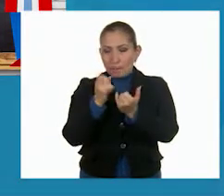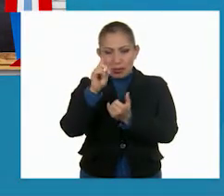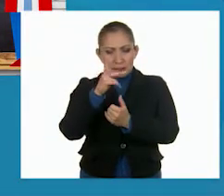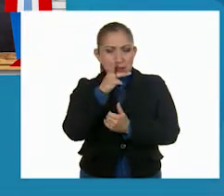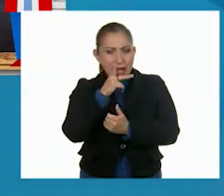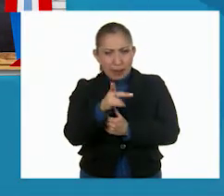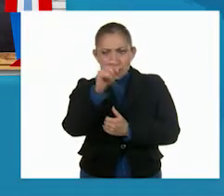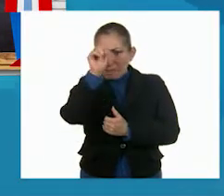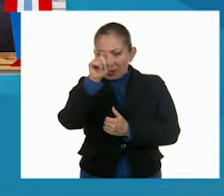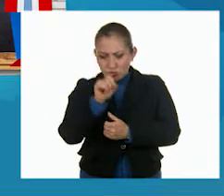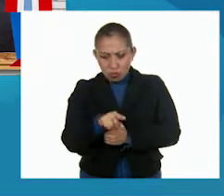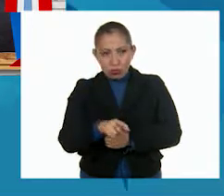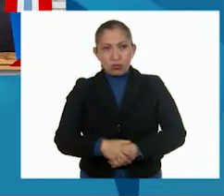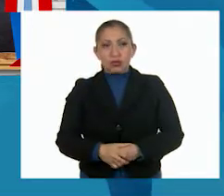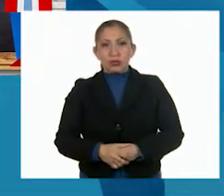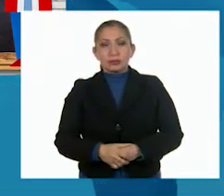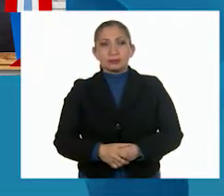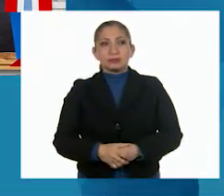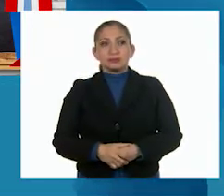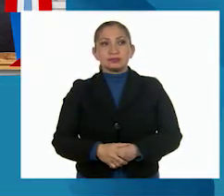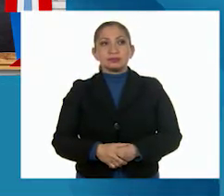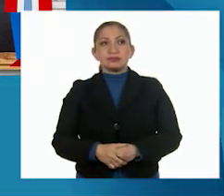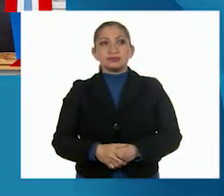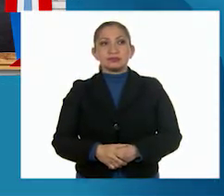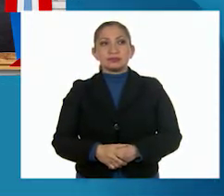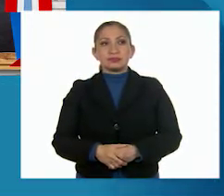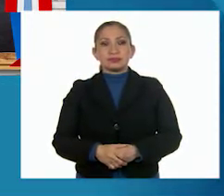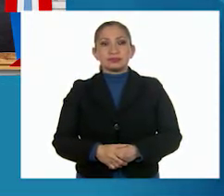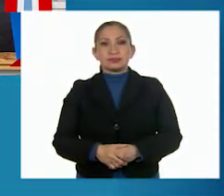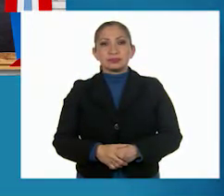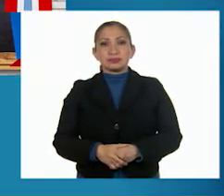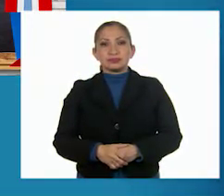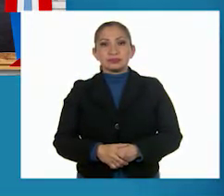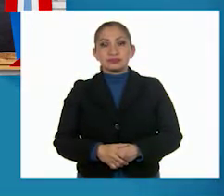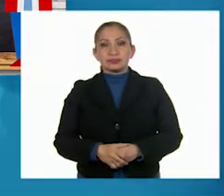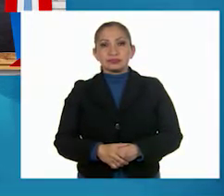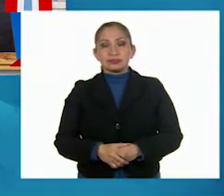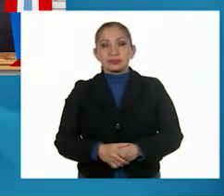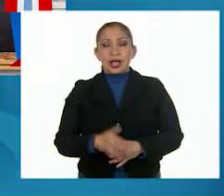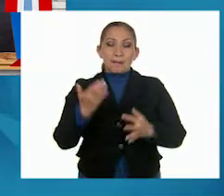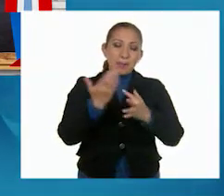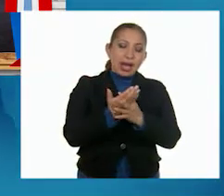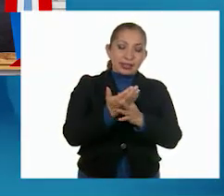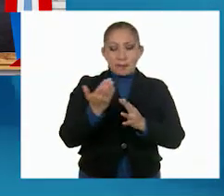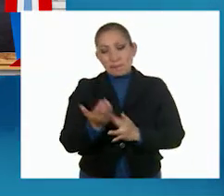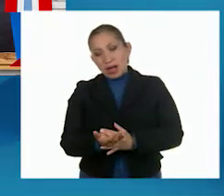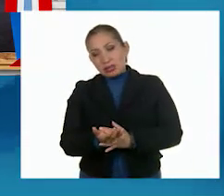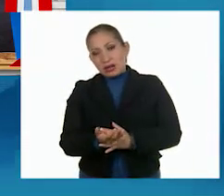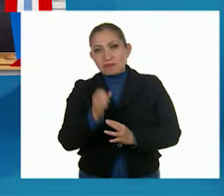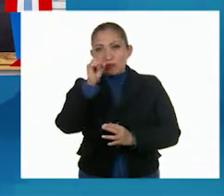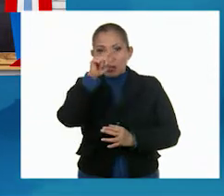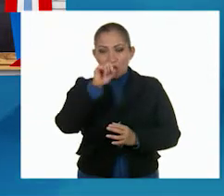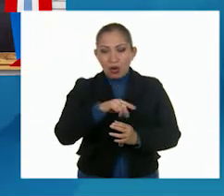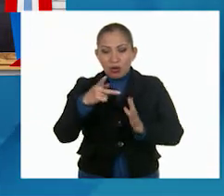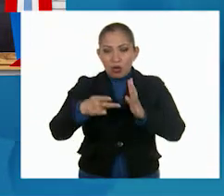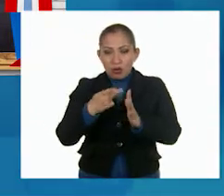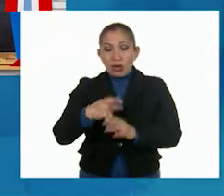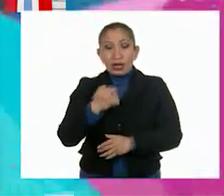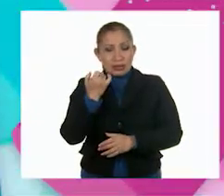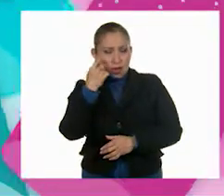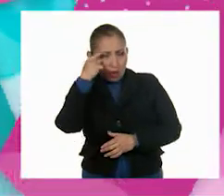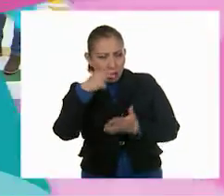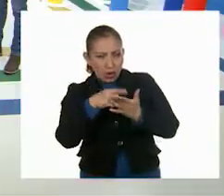todo el refrán. Ok. Ah, muy bien. Ay, maestra, creo que esta